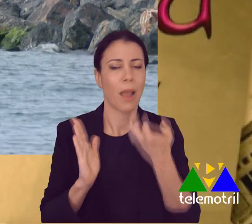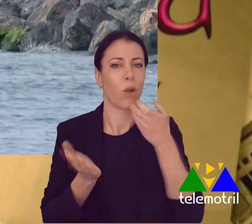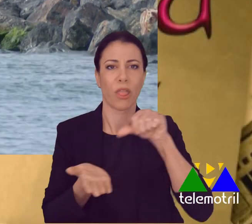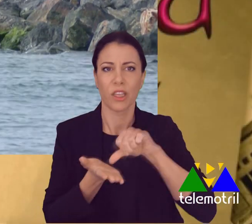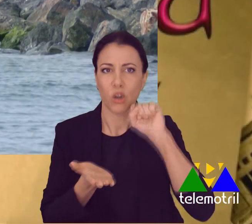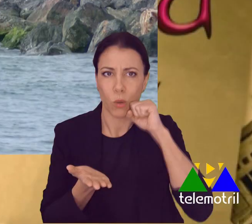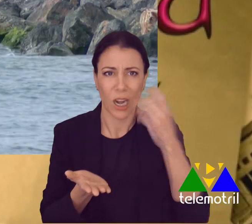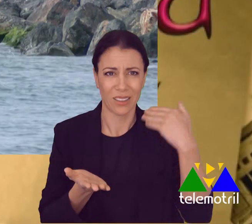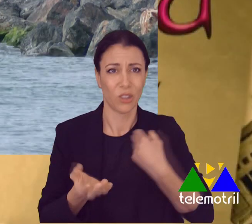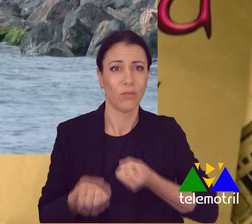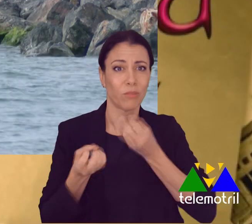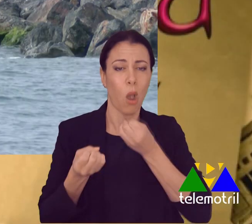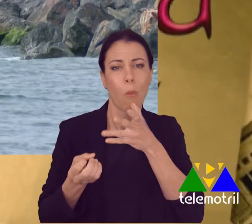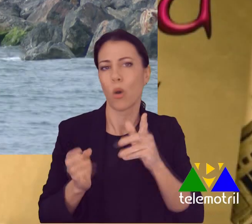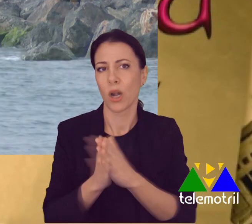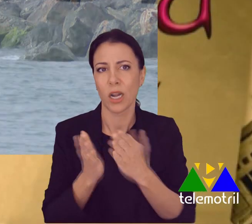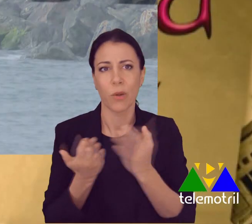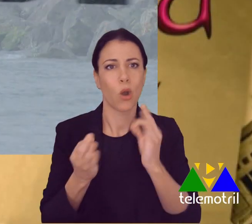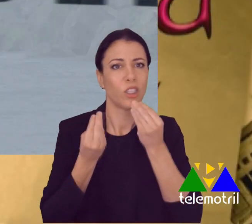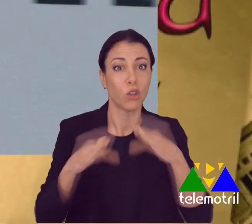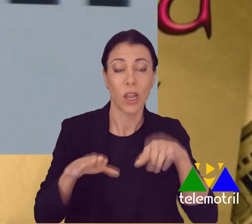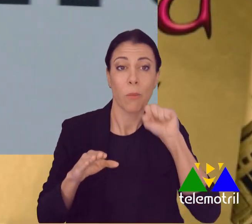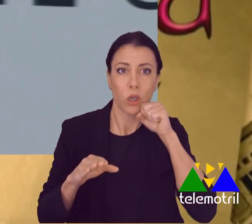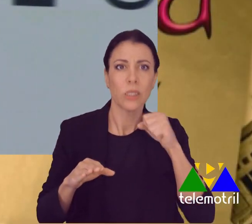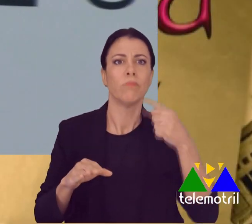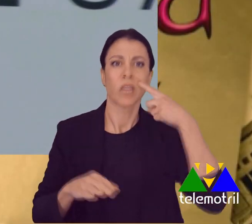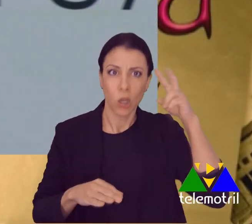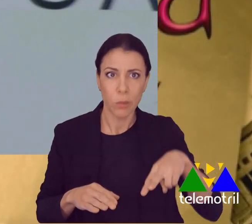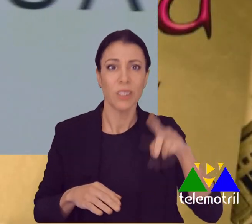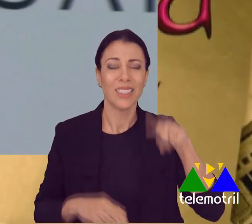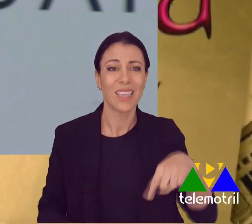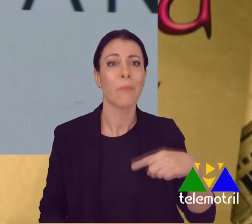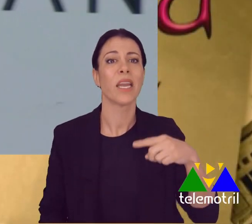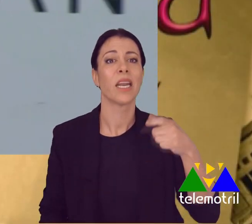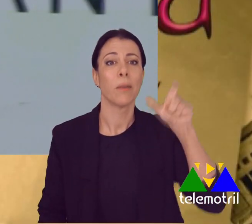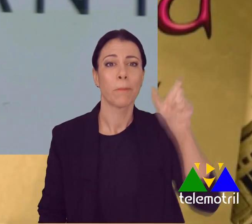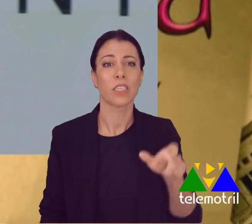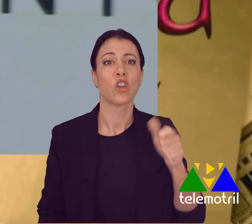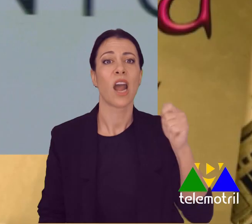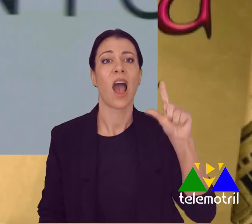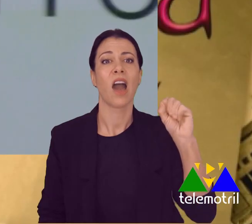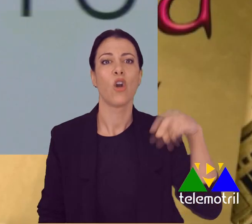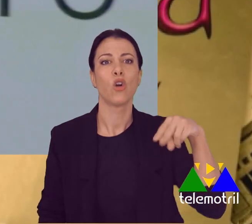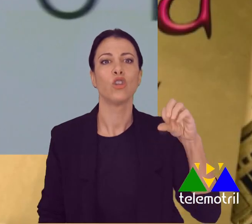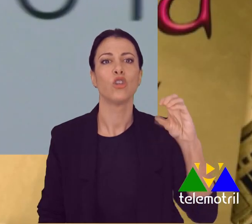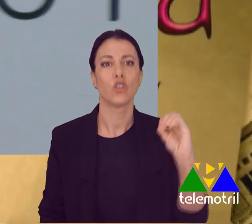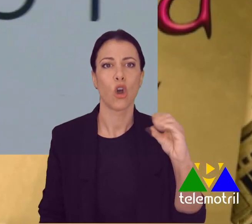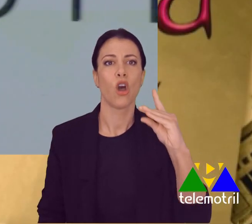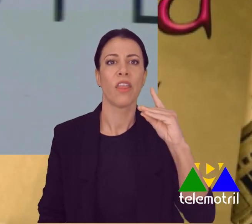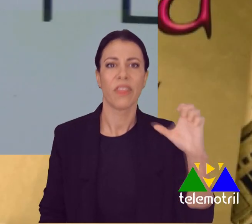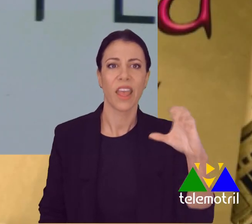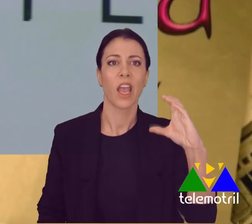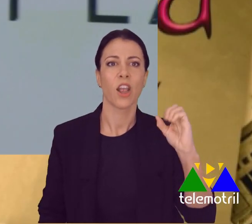Motril, por libros o por la historia de Motril. Hemos reconocido también a Alonso de Contreras hace poco. Alonso de